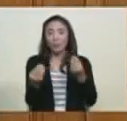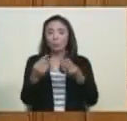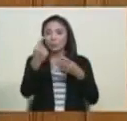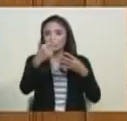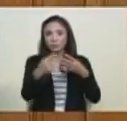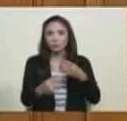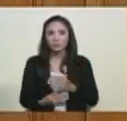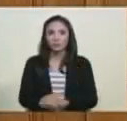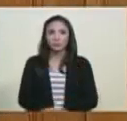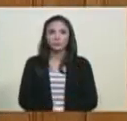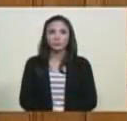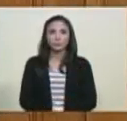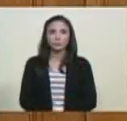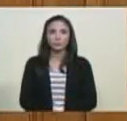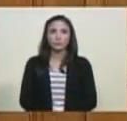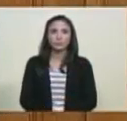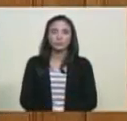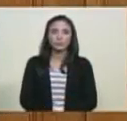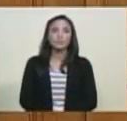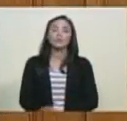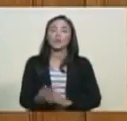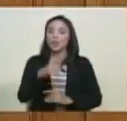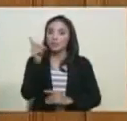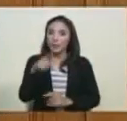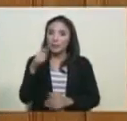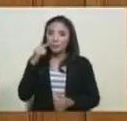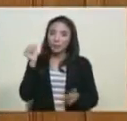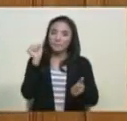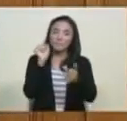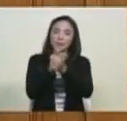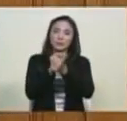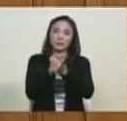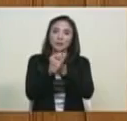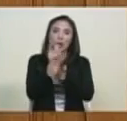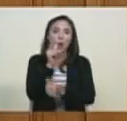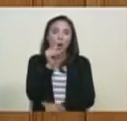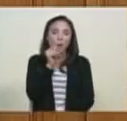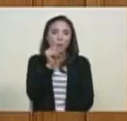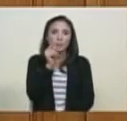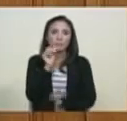Igualmente, pido colaboración para la captura de este segundo explosivista,